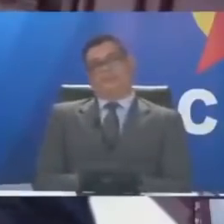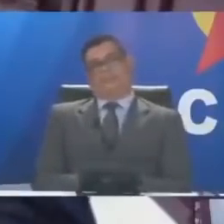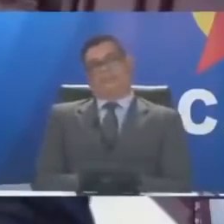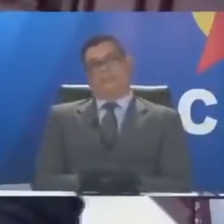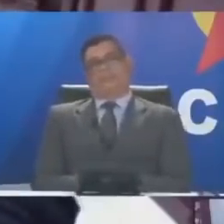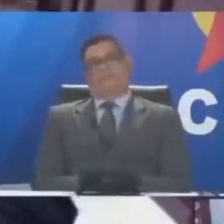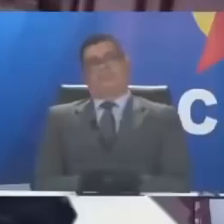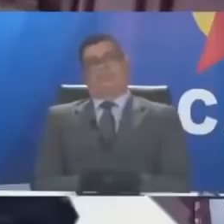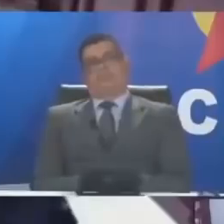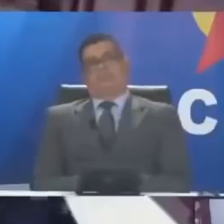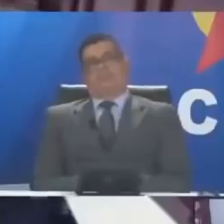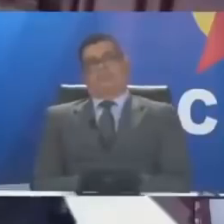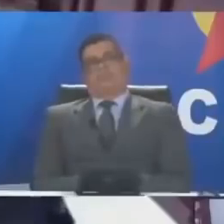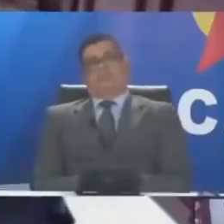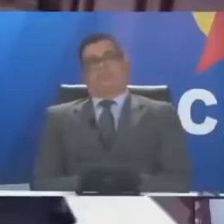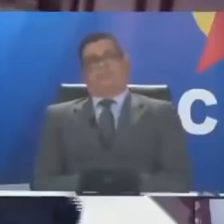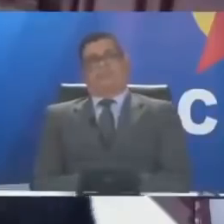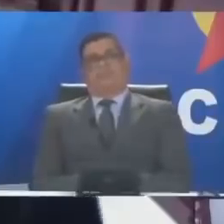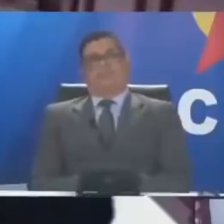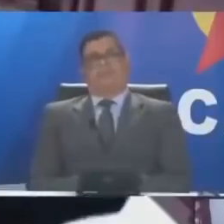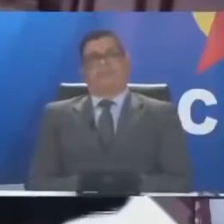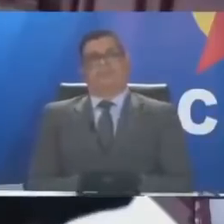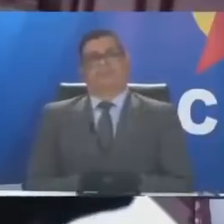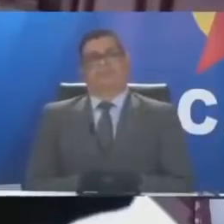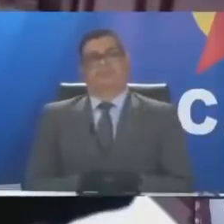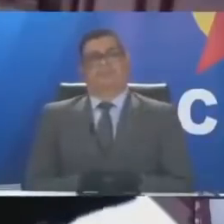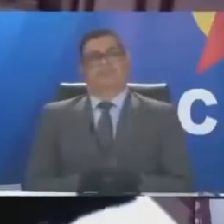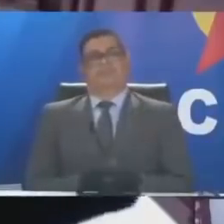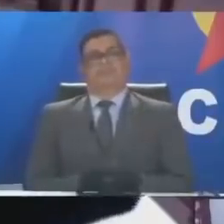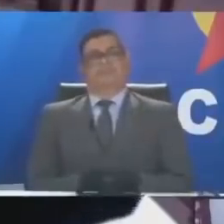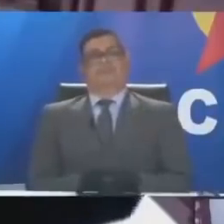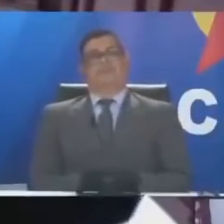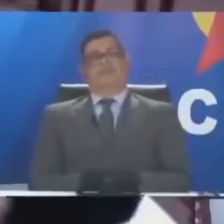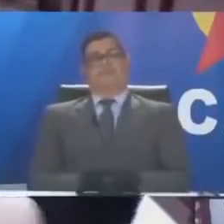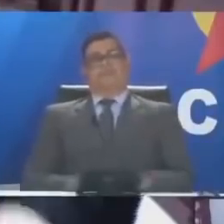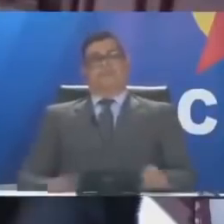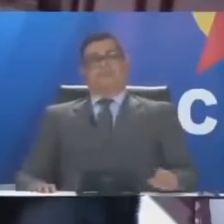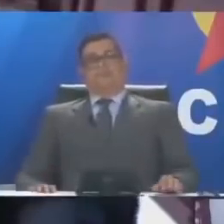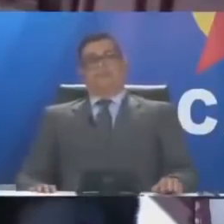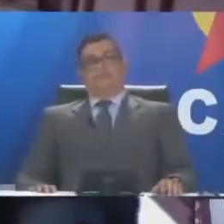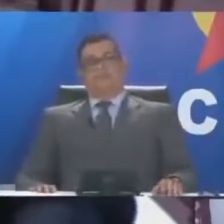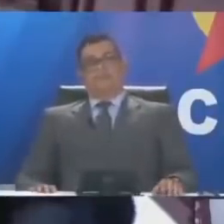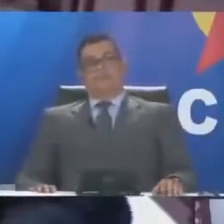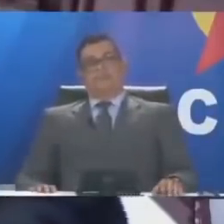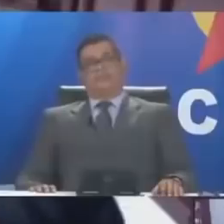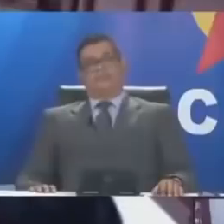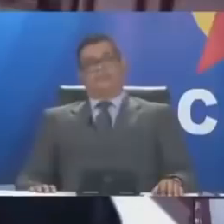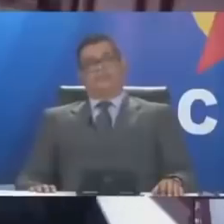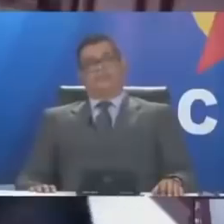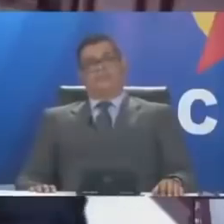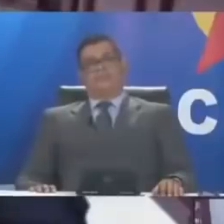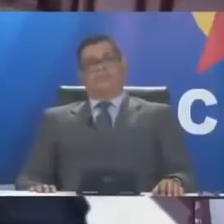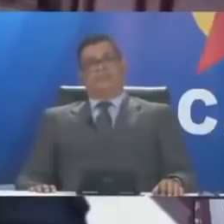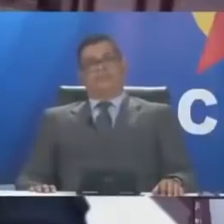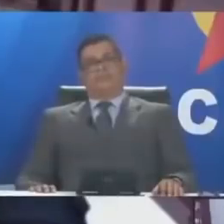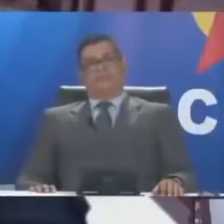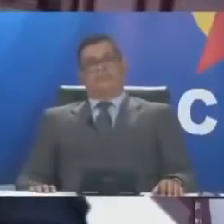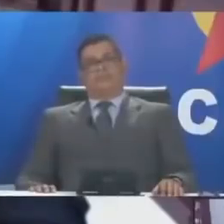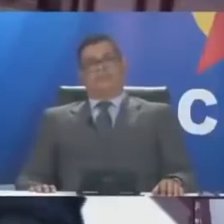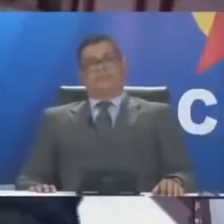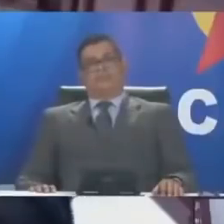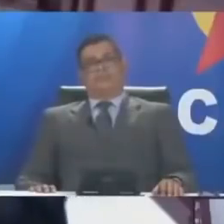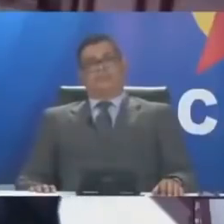excelente la pregunta es o services la que tiene la población este cristiano este predicador a quien vamos a obedecer